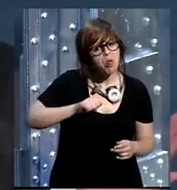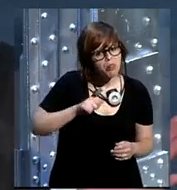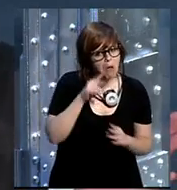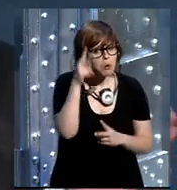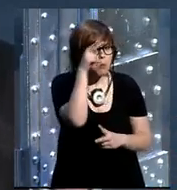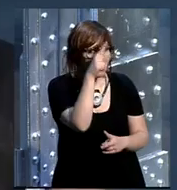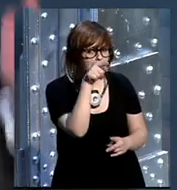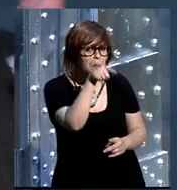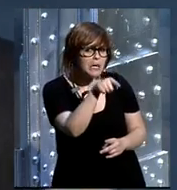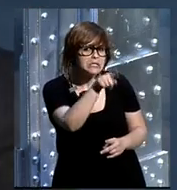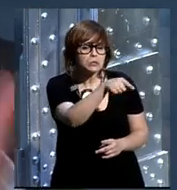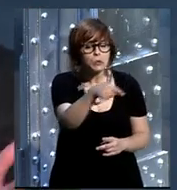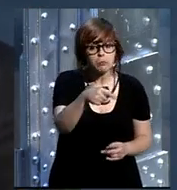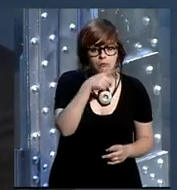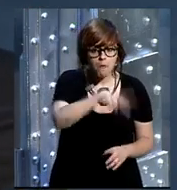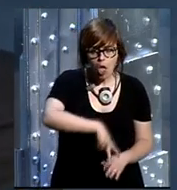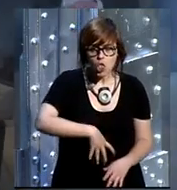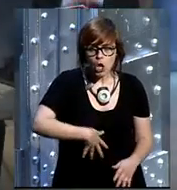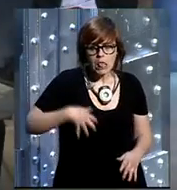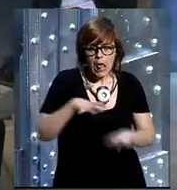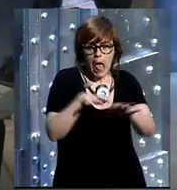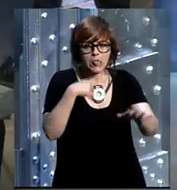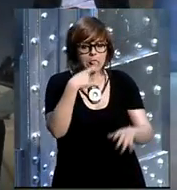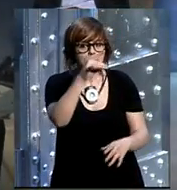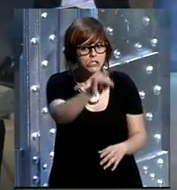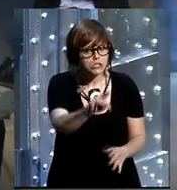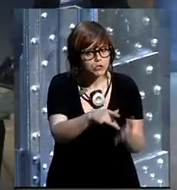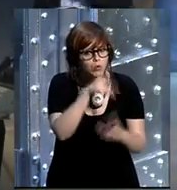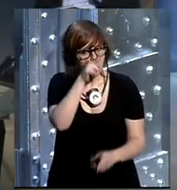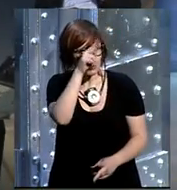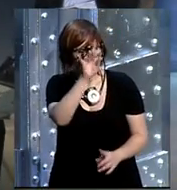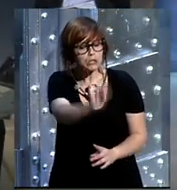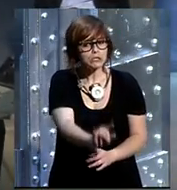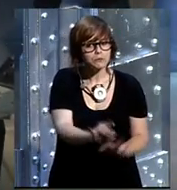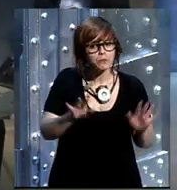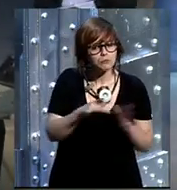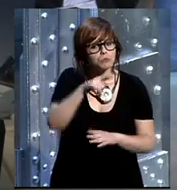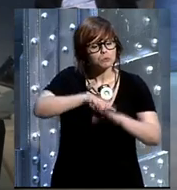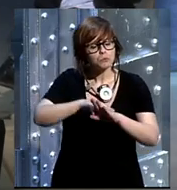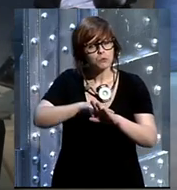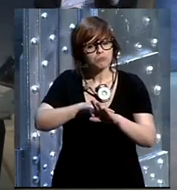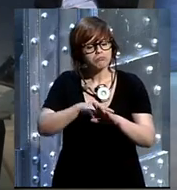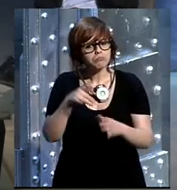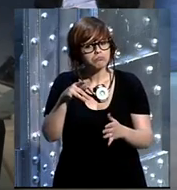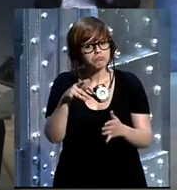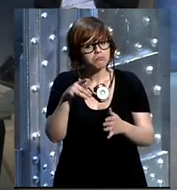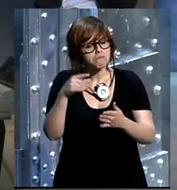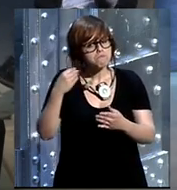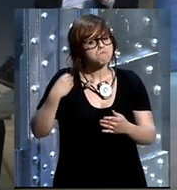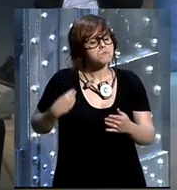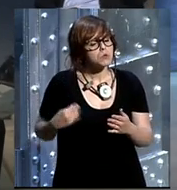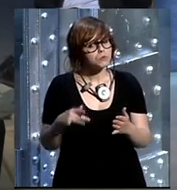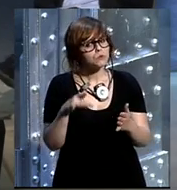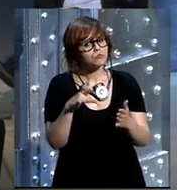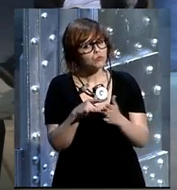gente si está preocupada por la privacidad, la mayoría dirá sí, estoy preocupada por la privacidad, pero al mismo tiempo nos estamos cada vez dirigiendo